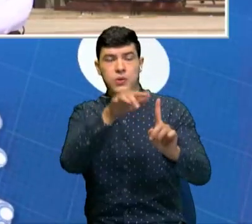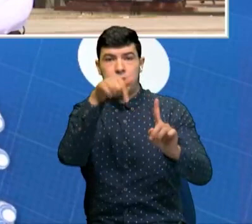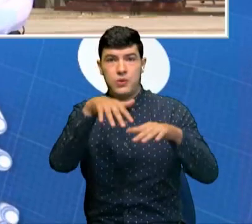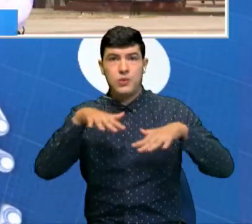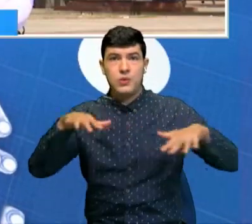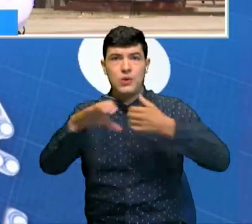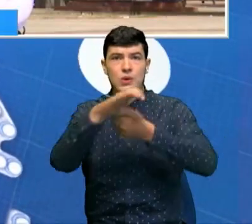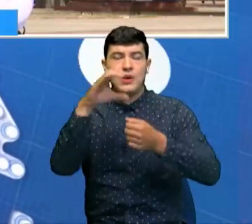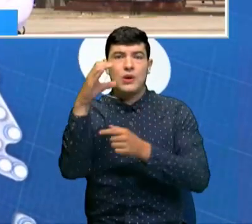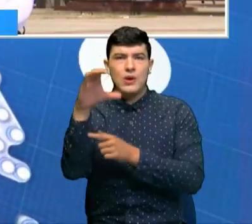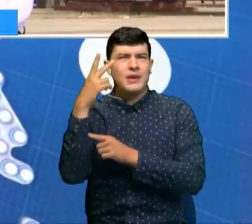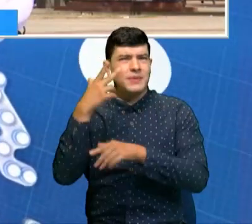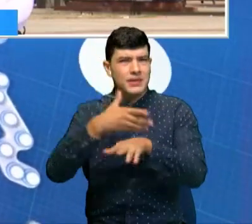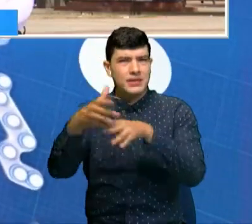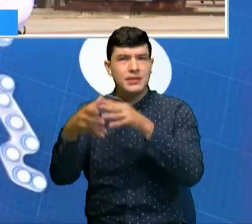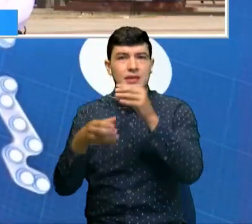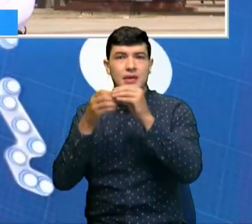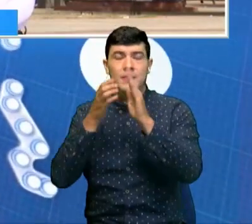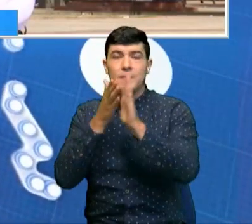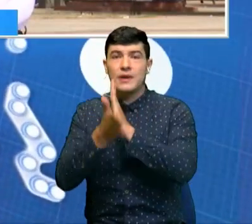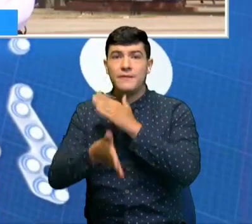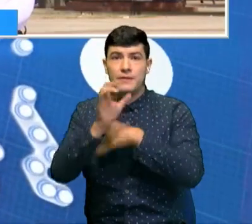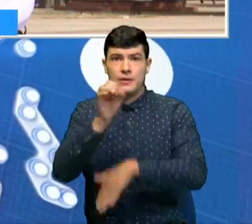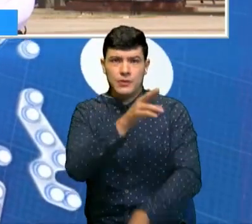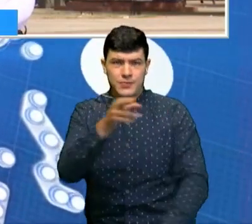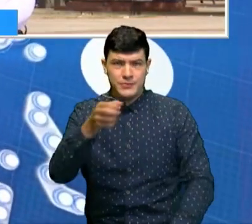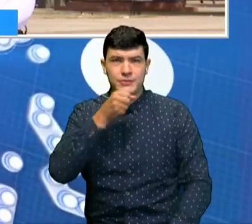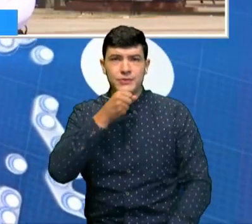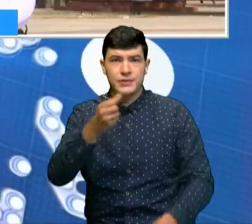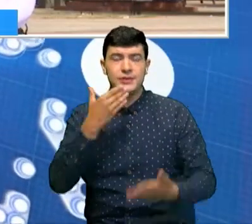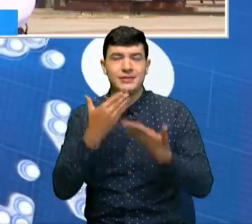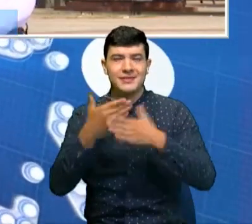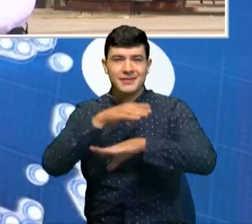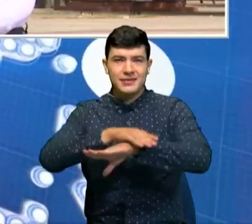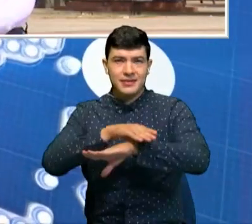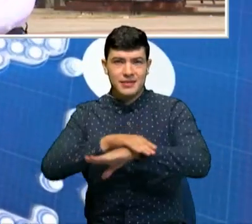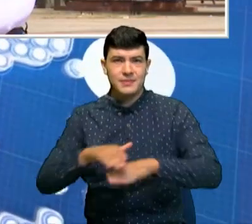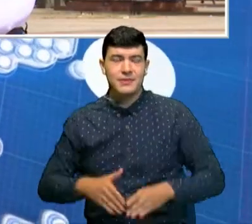del país compañeros hasta aquí toda la información siguen ustedes con más oriente noticias muy buenas tardes